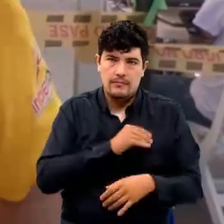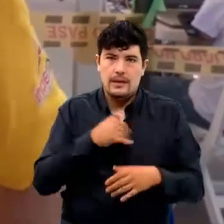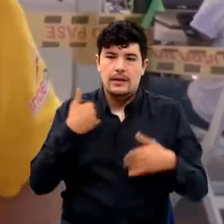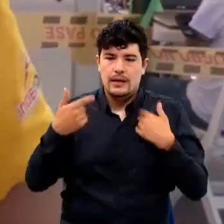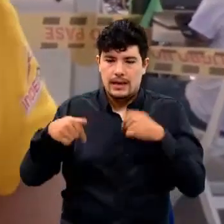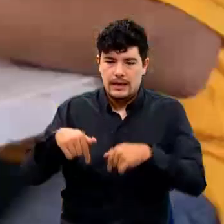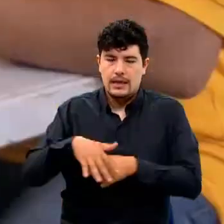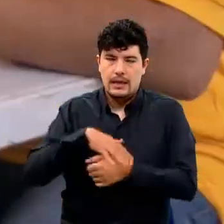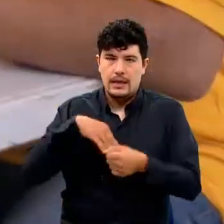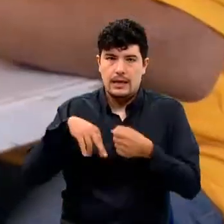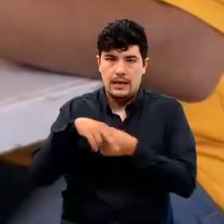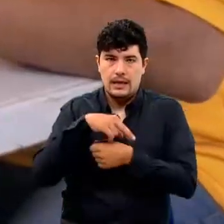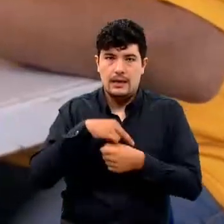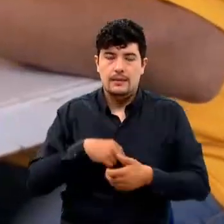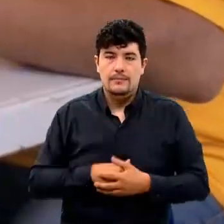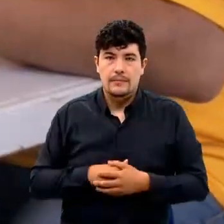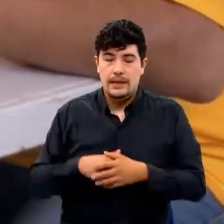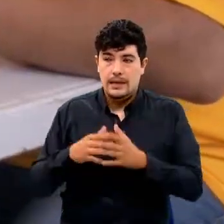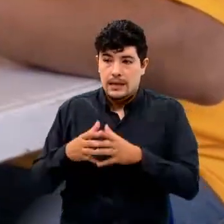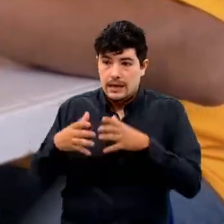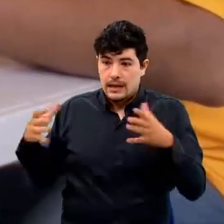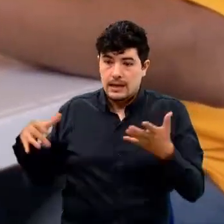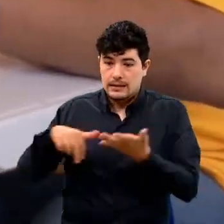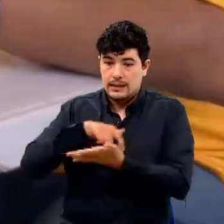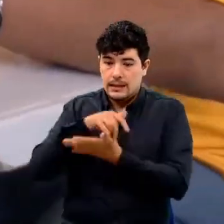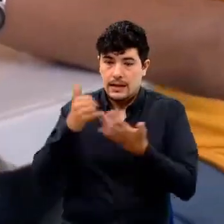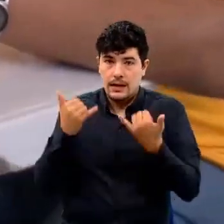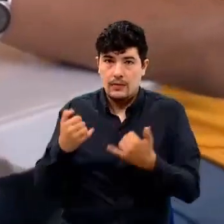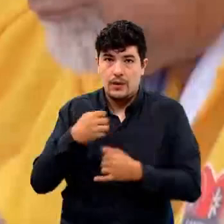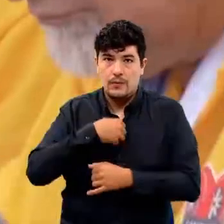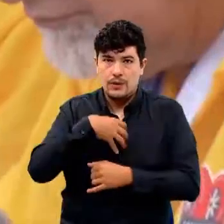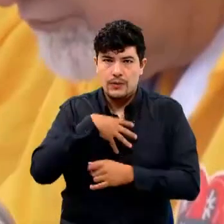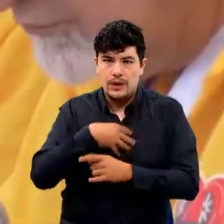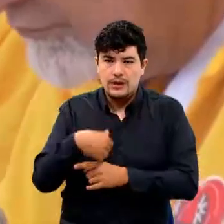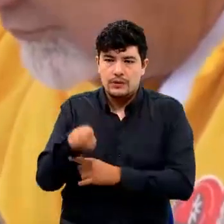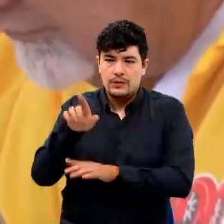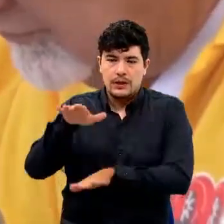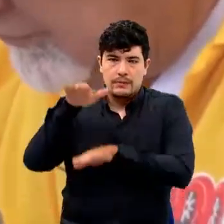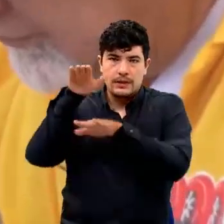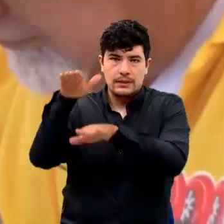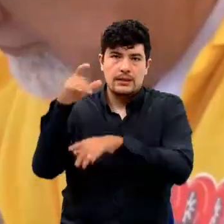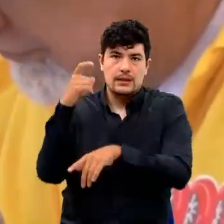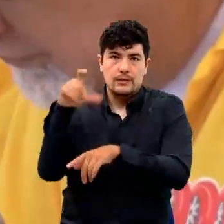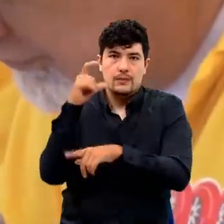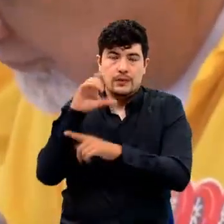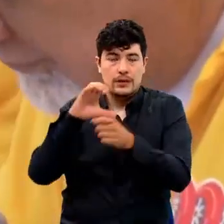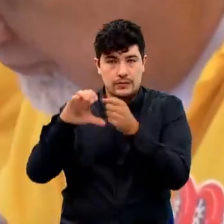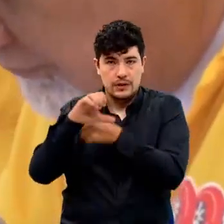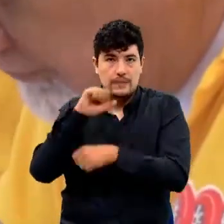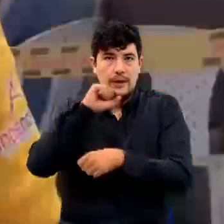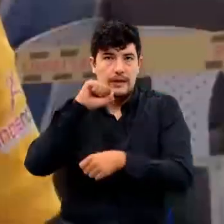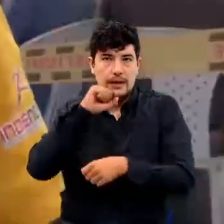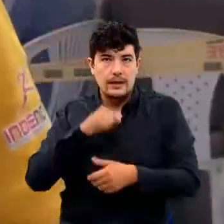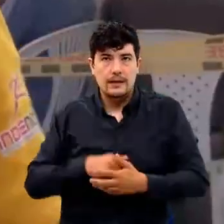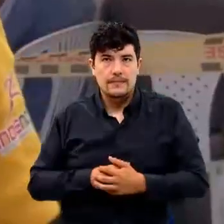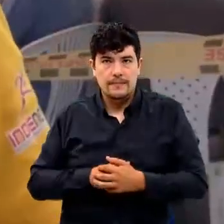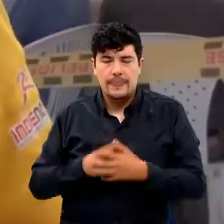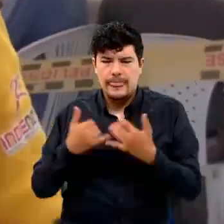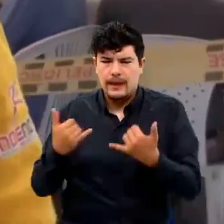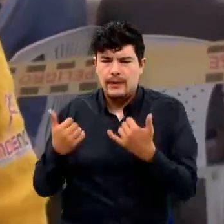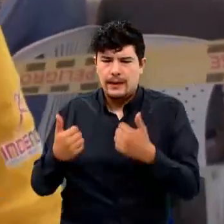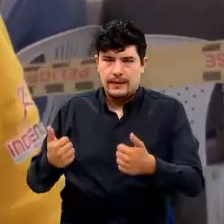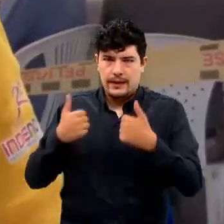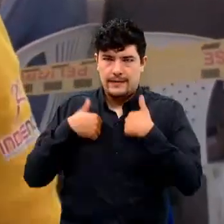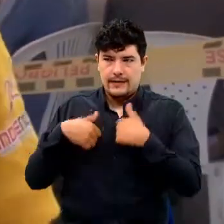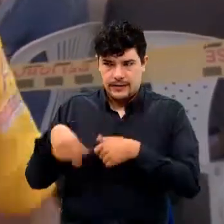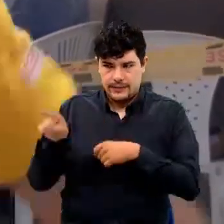prensa especializada con el patinaje. El Gran Santander en esta oportunidad tiene representante de Cúcuta y Barranca Bermeja. Porque esa es la ventana, esa es la forma